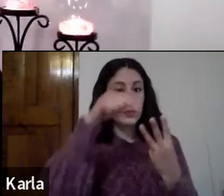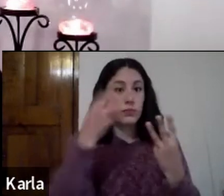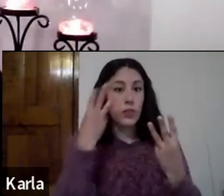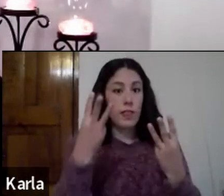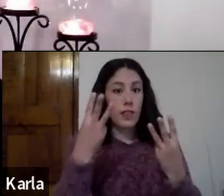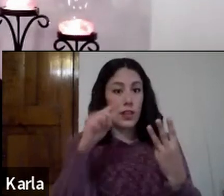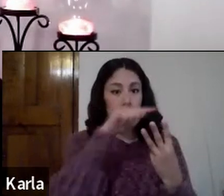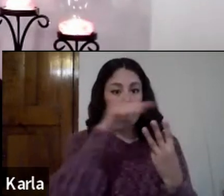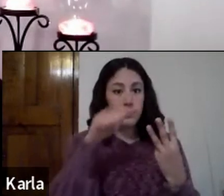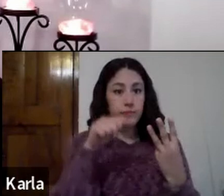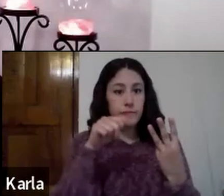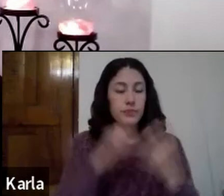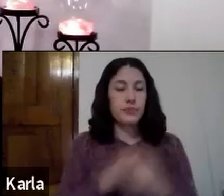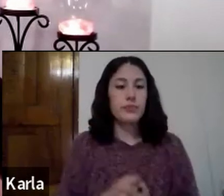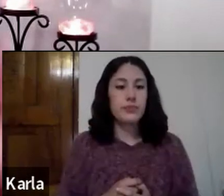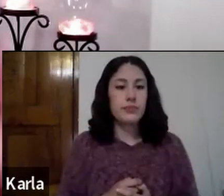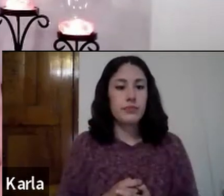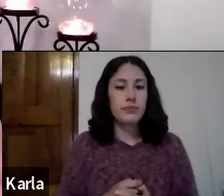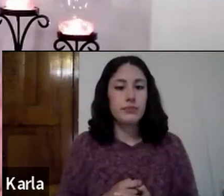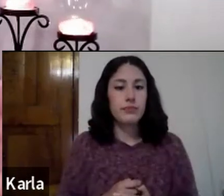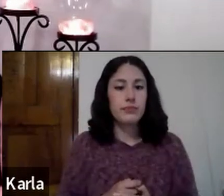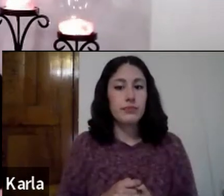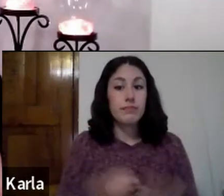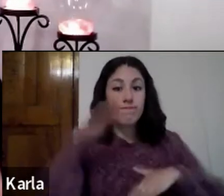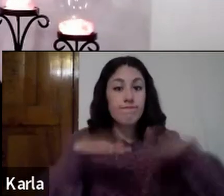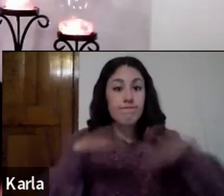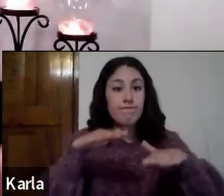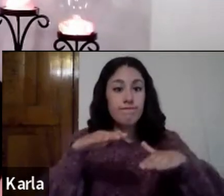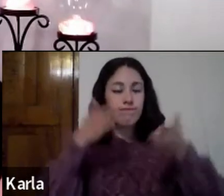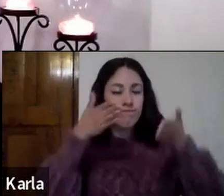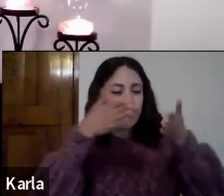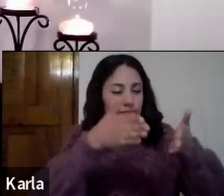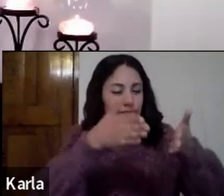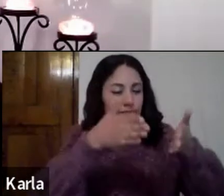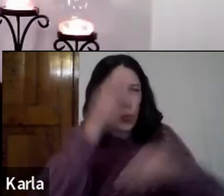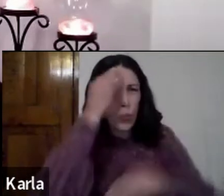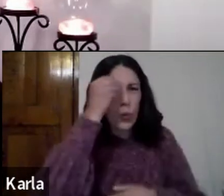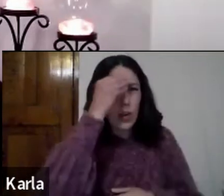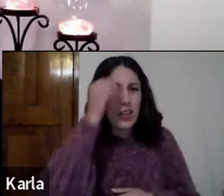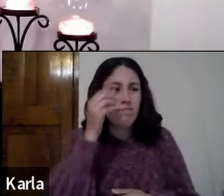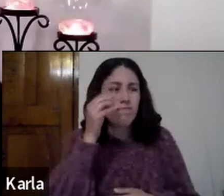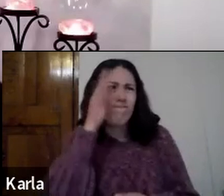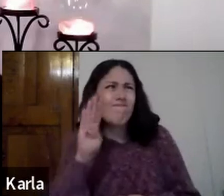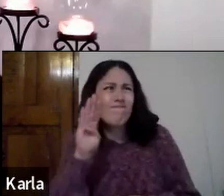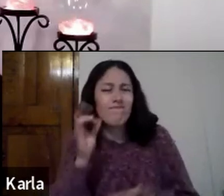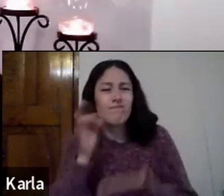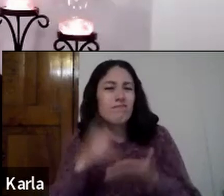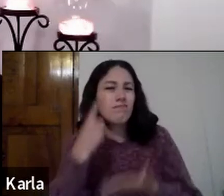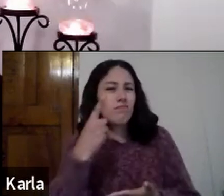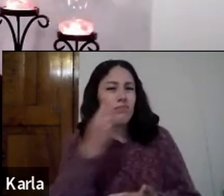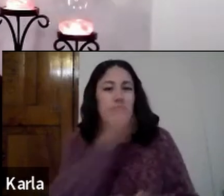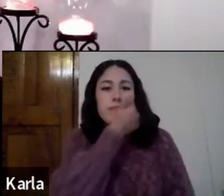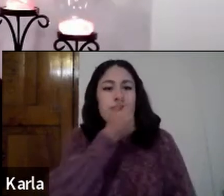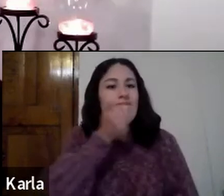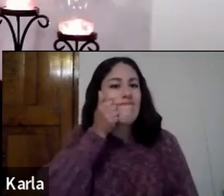el enfoque de cuaresma es como si nada más fuera una del ayuno nos ponemos con que todo el enfoque